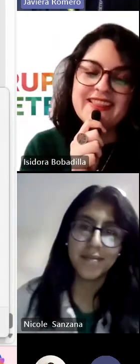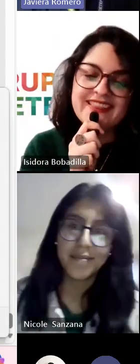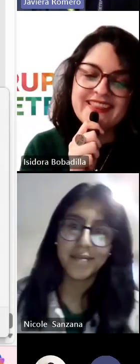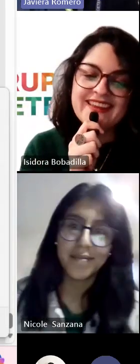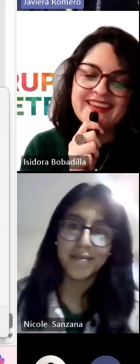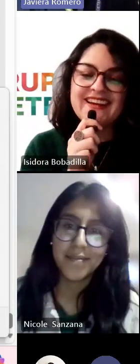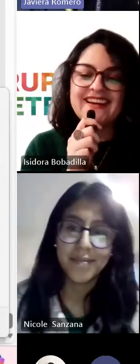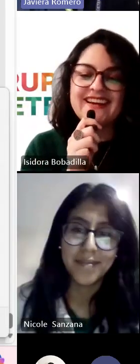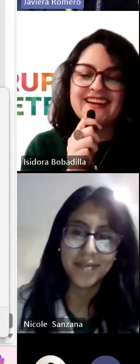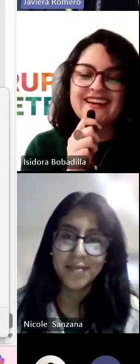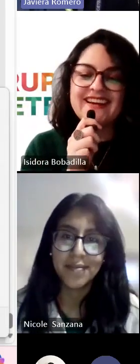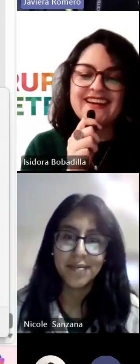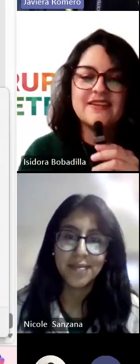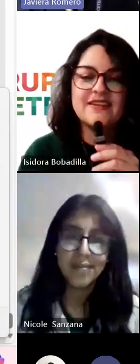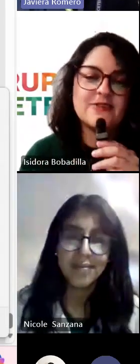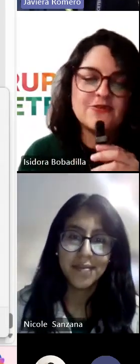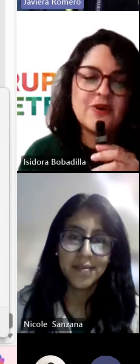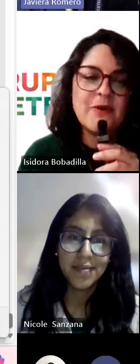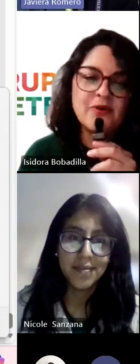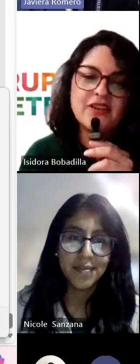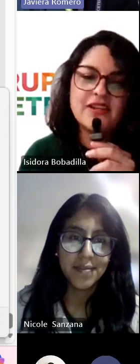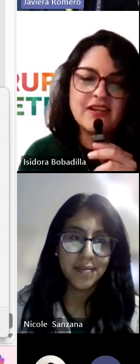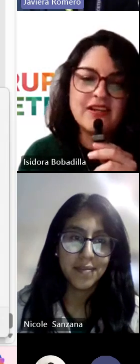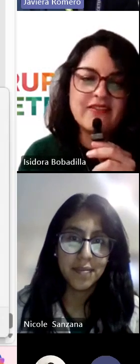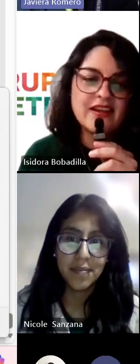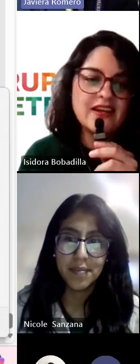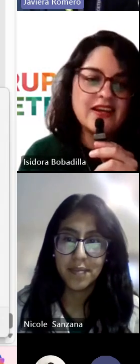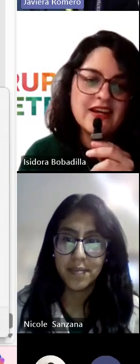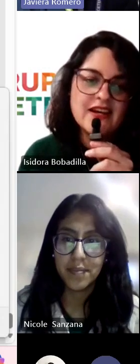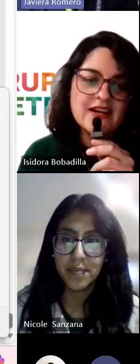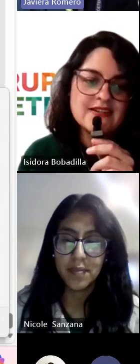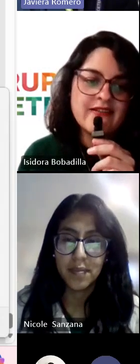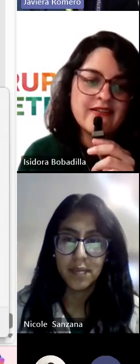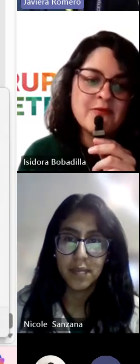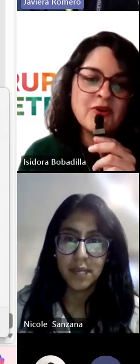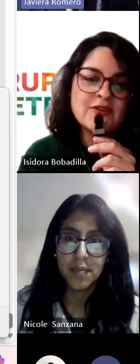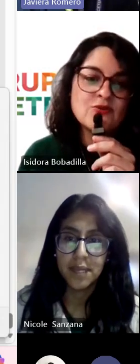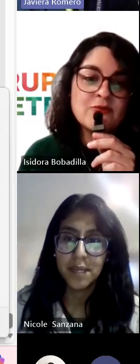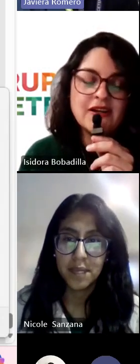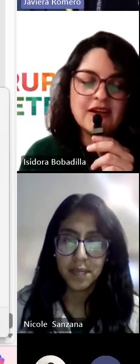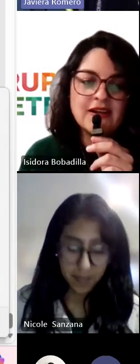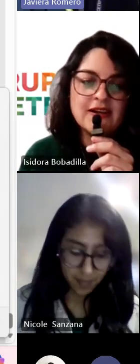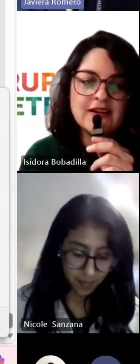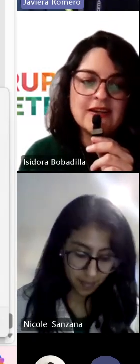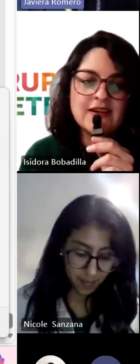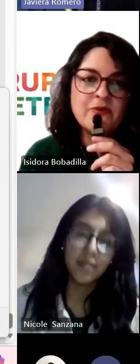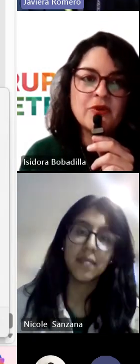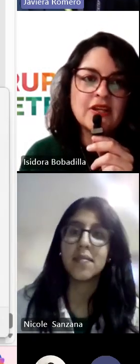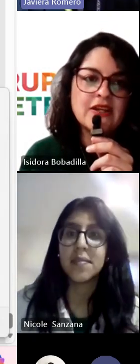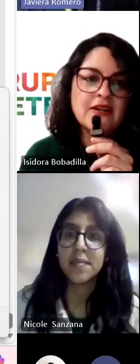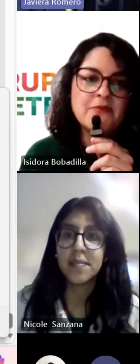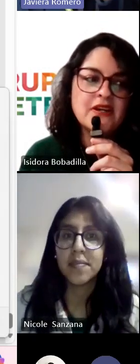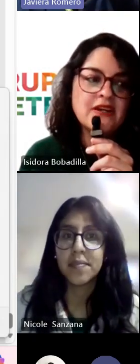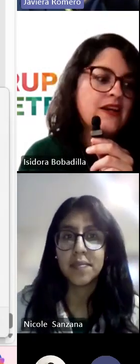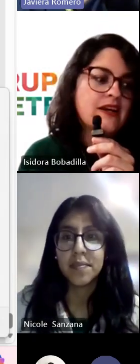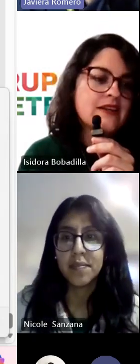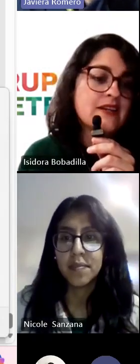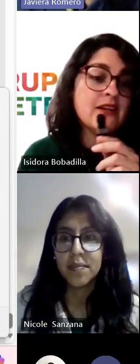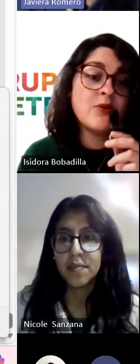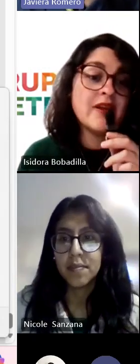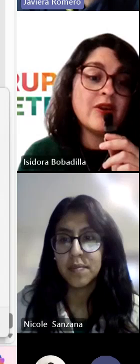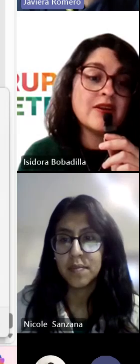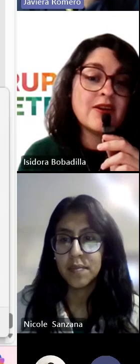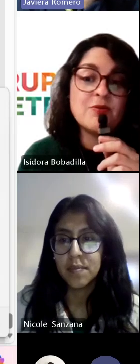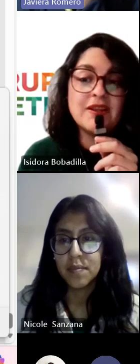su tremenda presentación, sus aportes. De verdad que sabemos que suman y que es muy importante